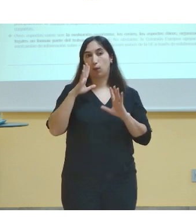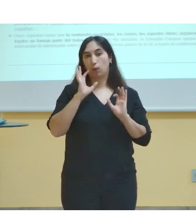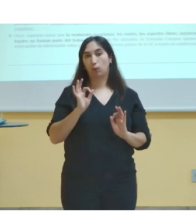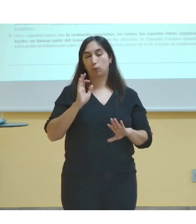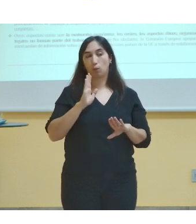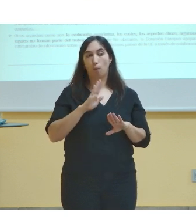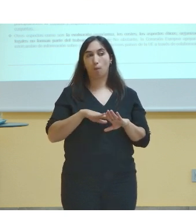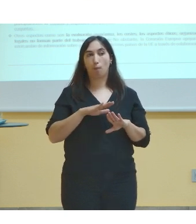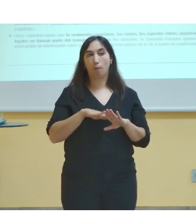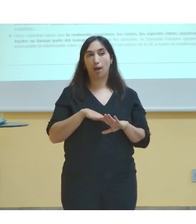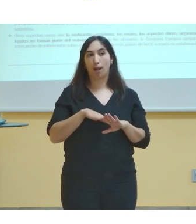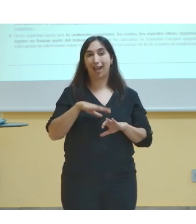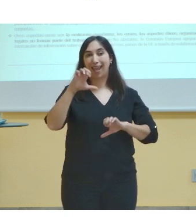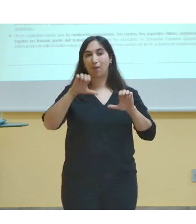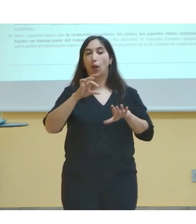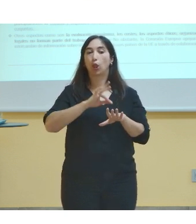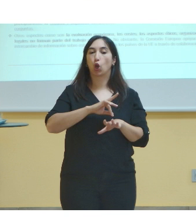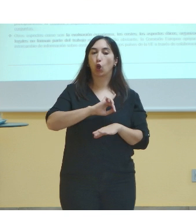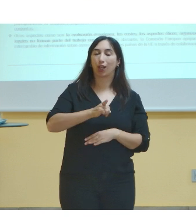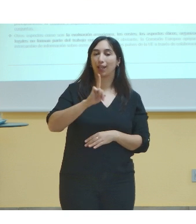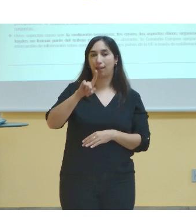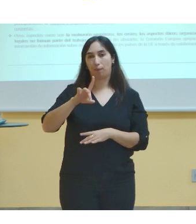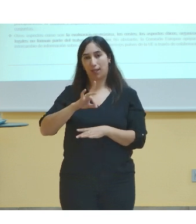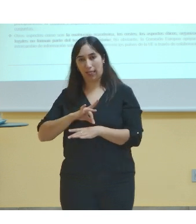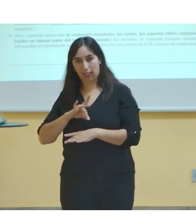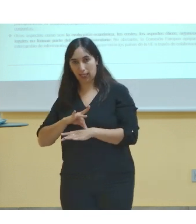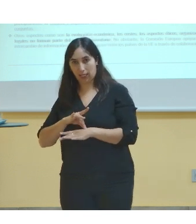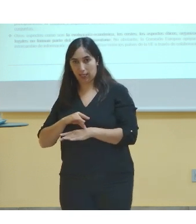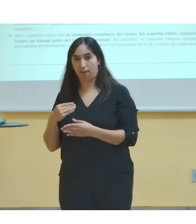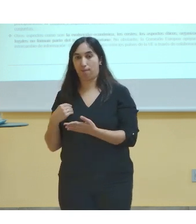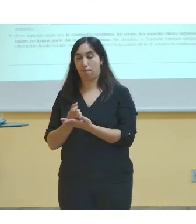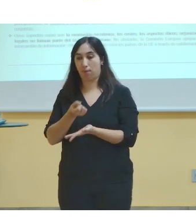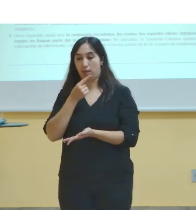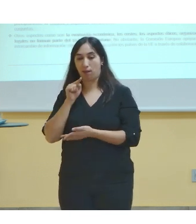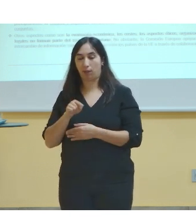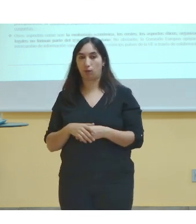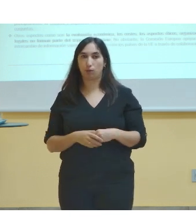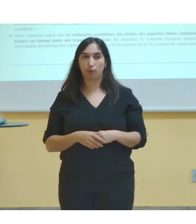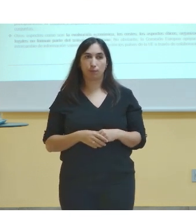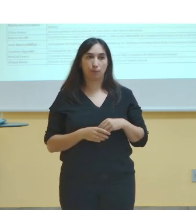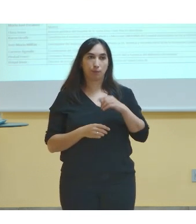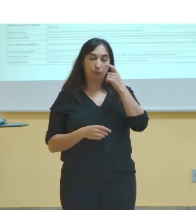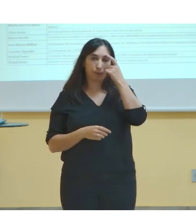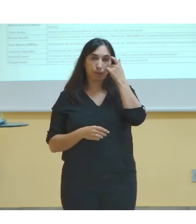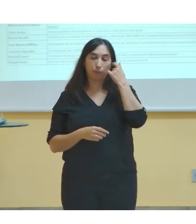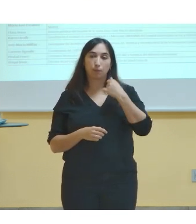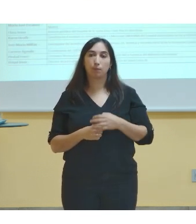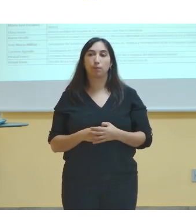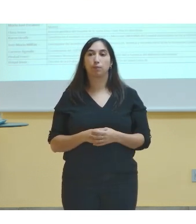precisamente para la evaluación no clínica y clínica de los medicamentos.